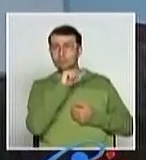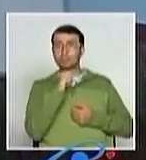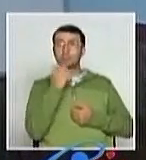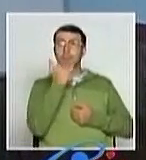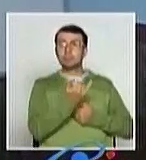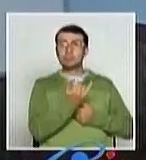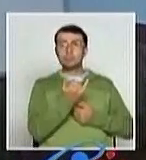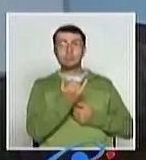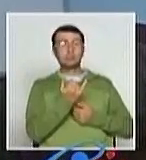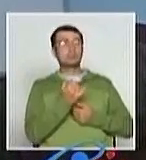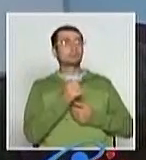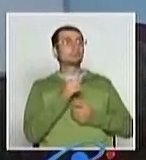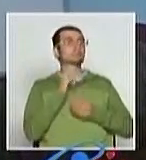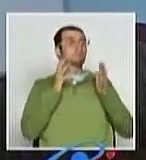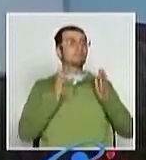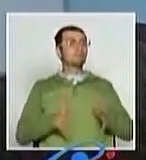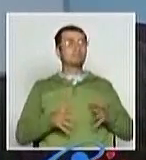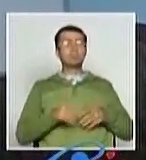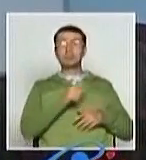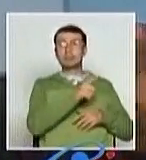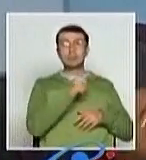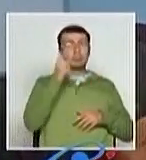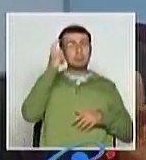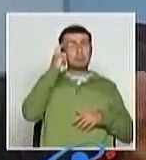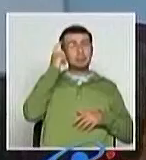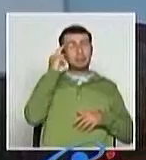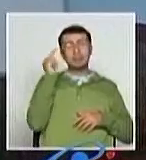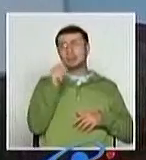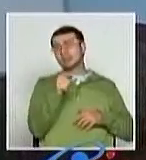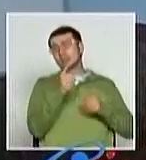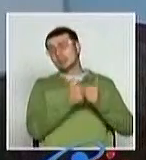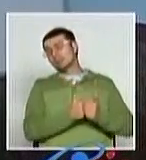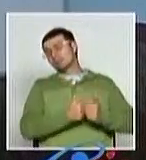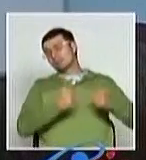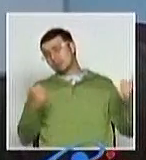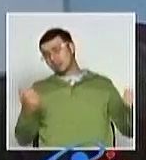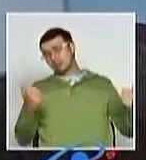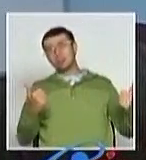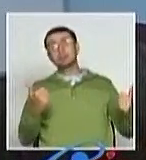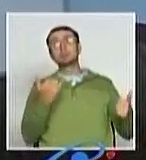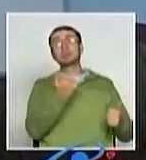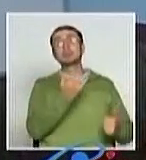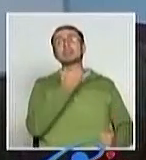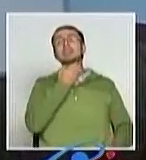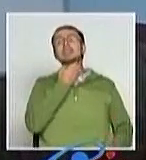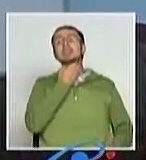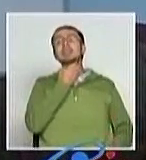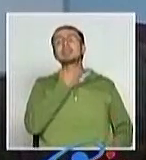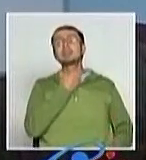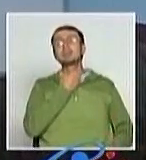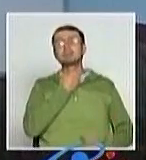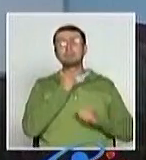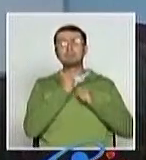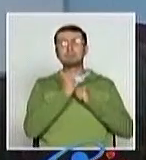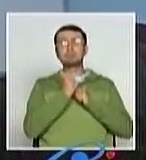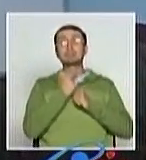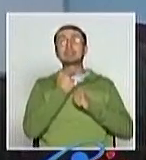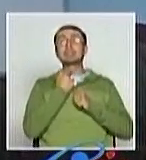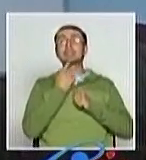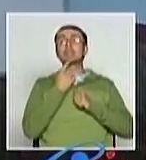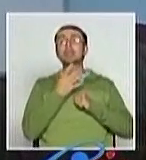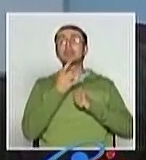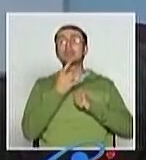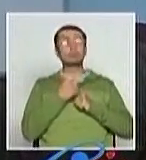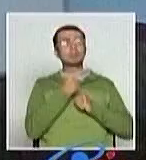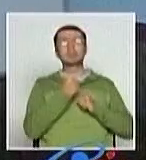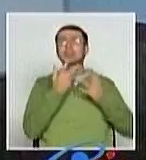que cuando ella pensaba en su expareja se bloqueaba aquí la garganta por tal motivo le dolía porque ella lo que quería